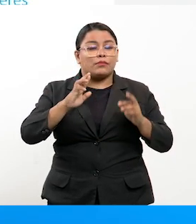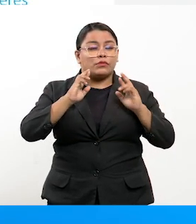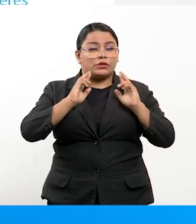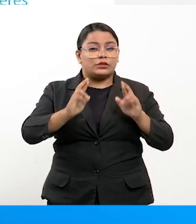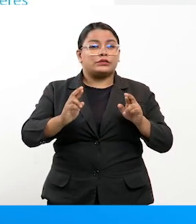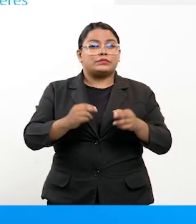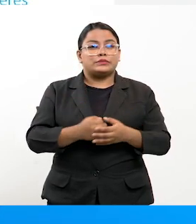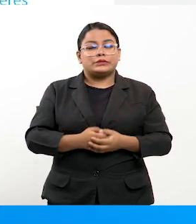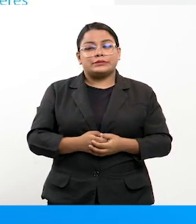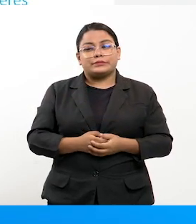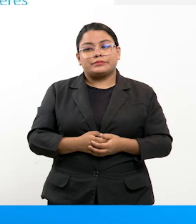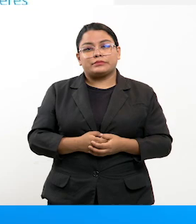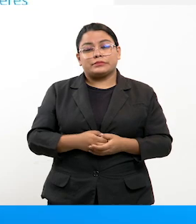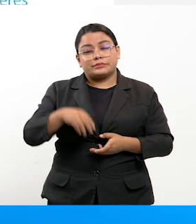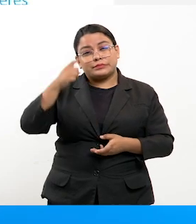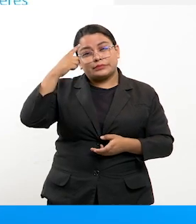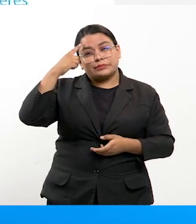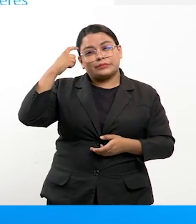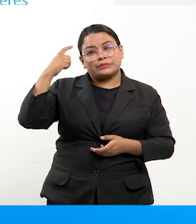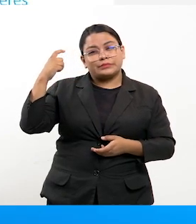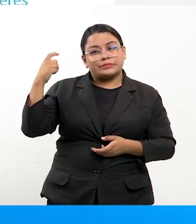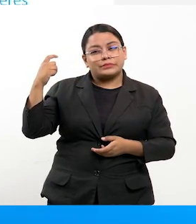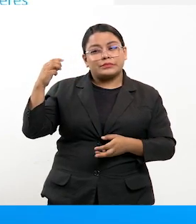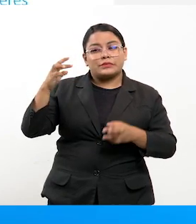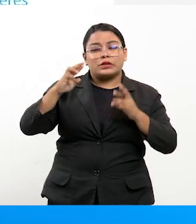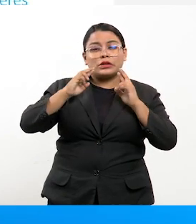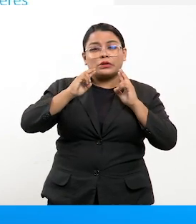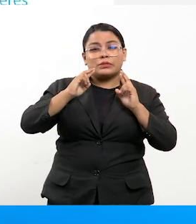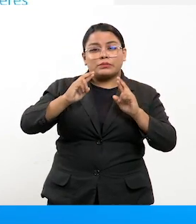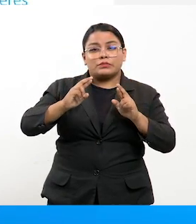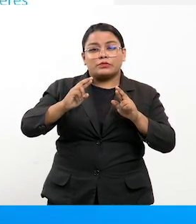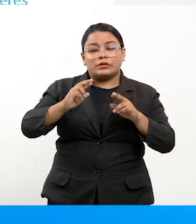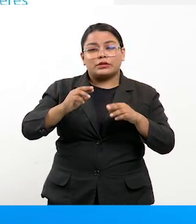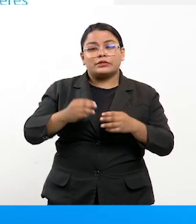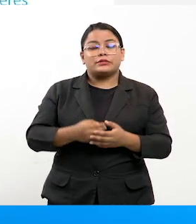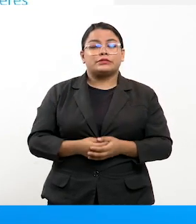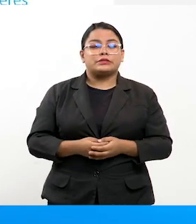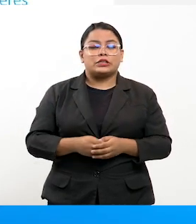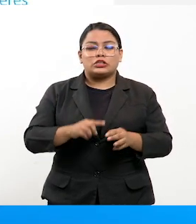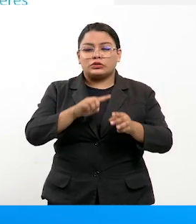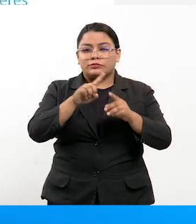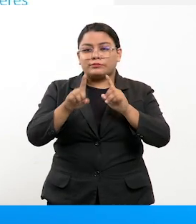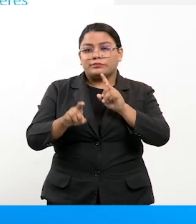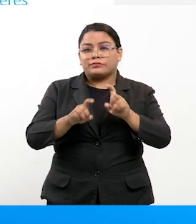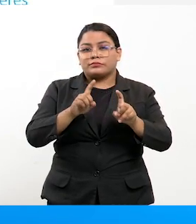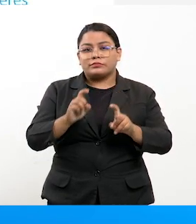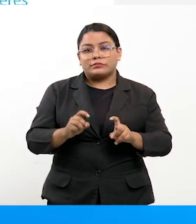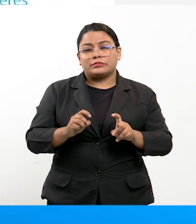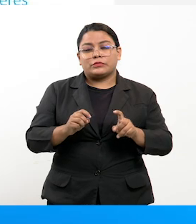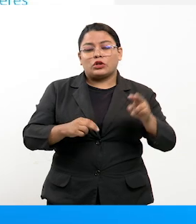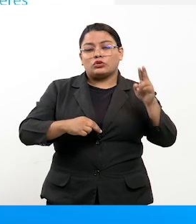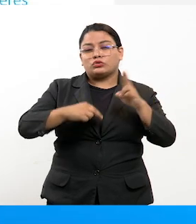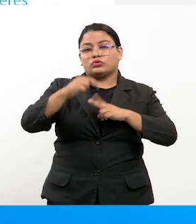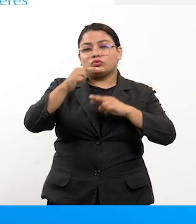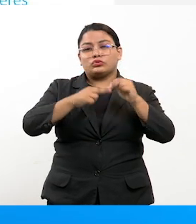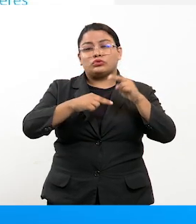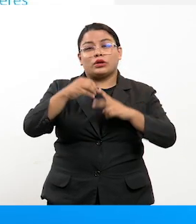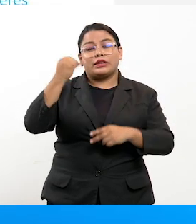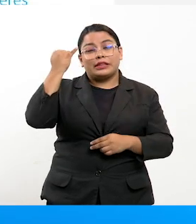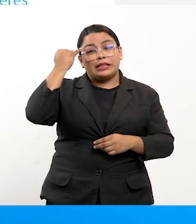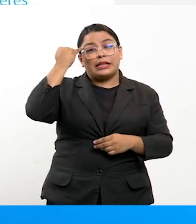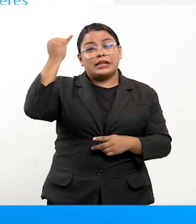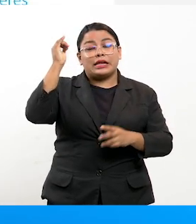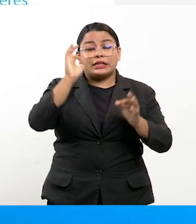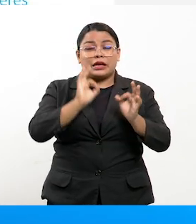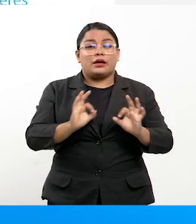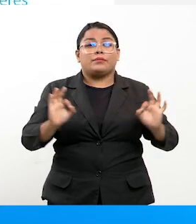respuesta. Recuerde que las respuestas proporcionadas en los ítems son construcciones ideales.